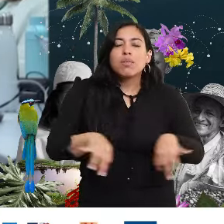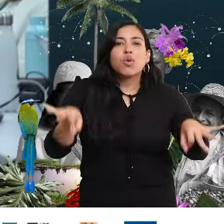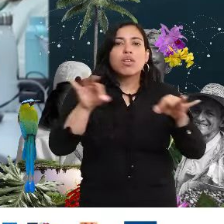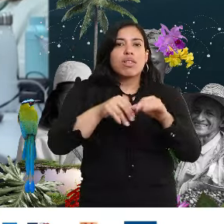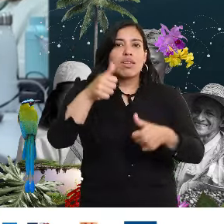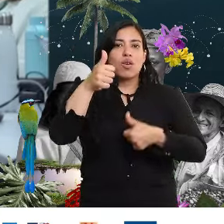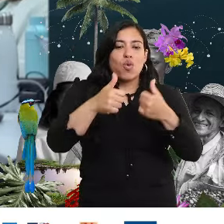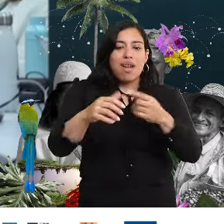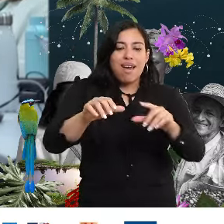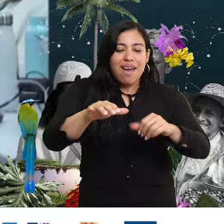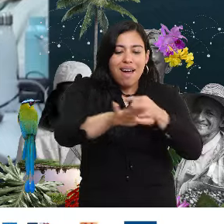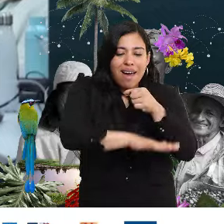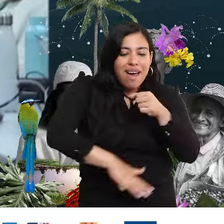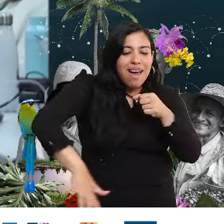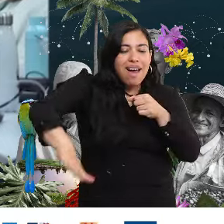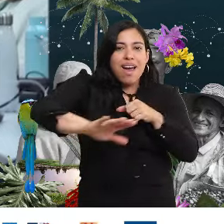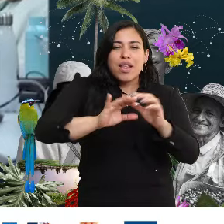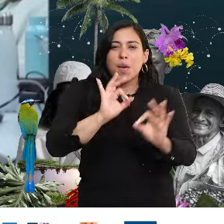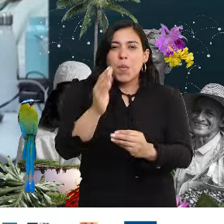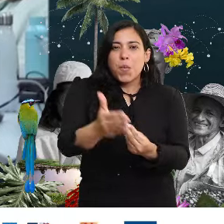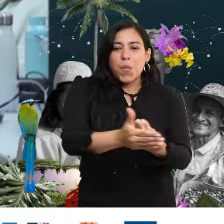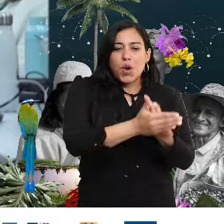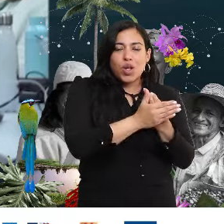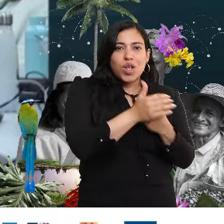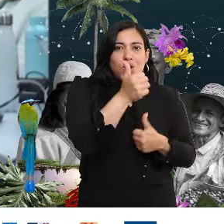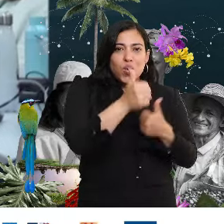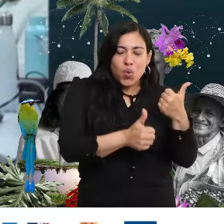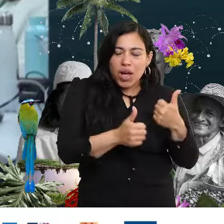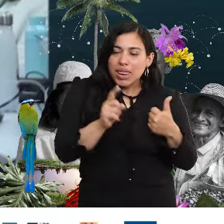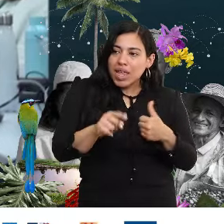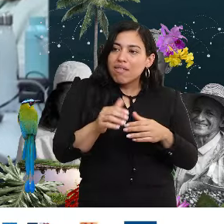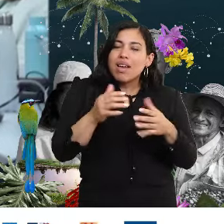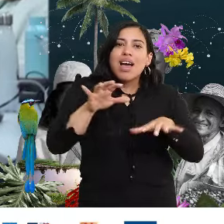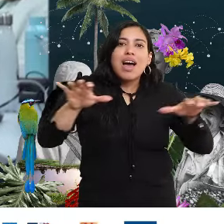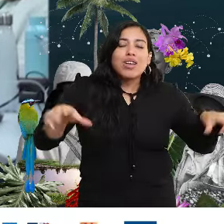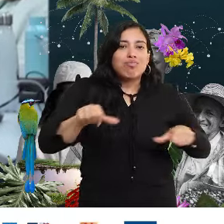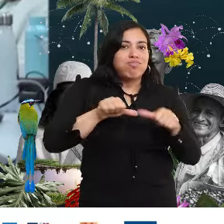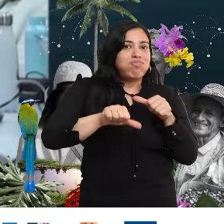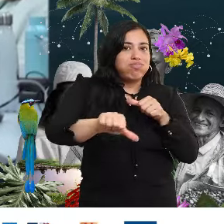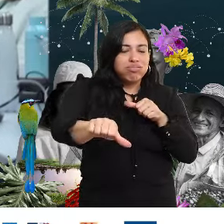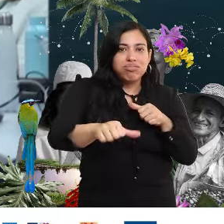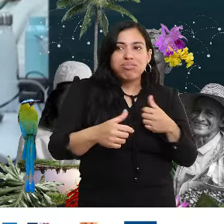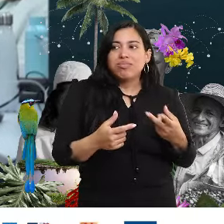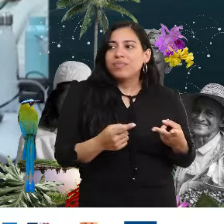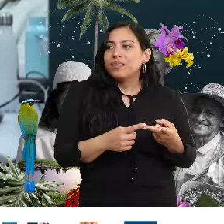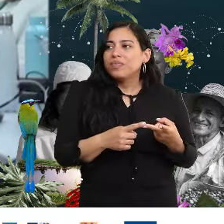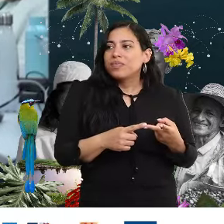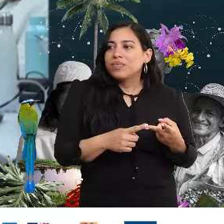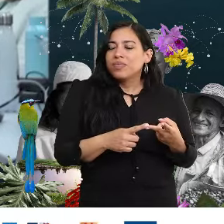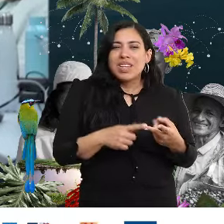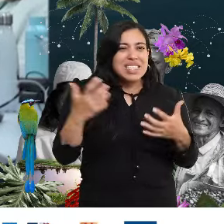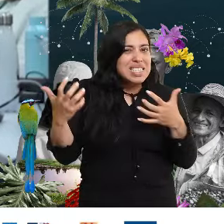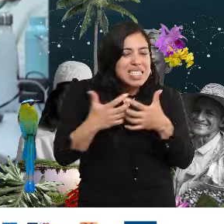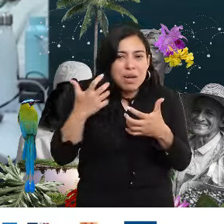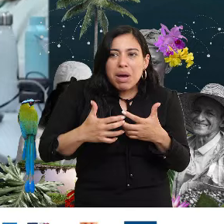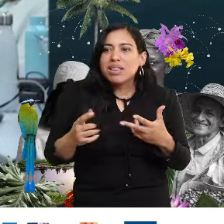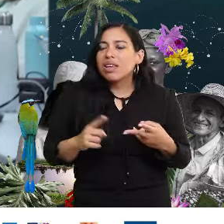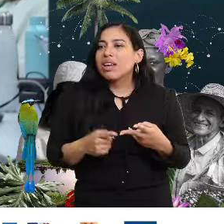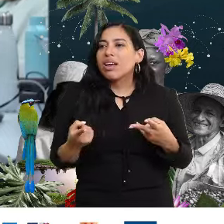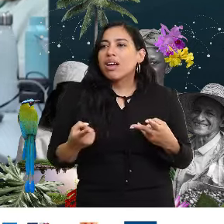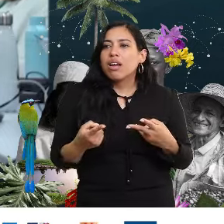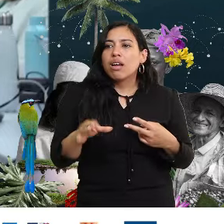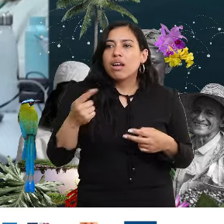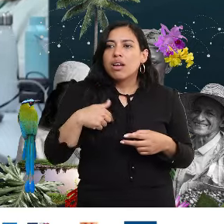áreas protegidas en esas zonas. Acciones sostenibles, calladas, sistemáticas, que nos